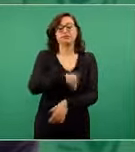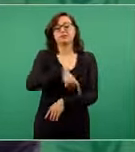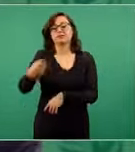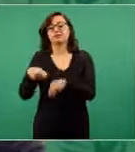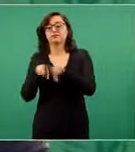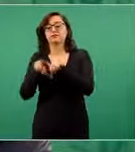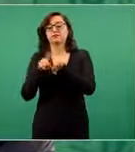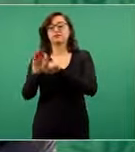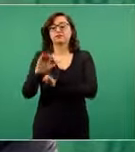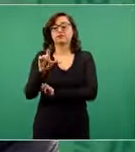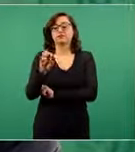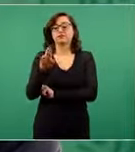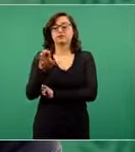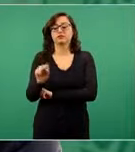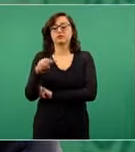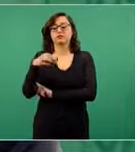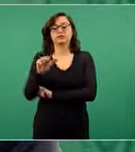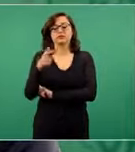Unidos, porque aquí